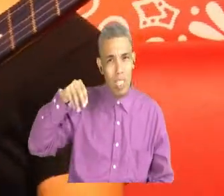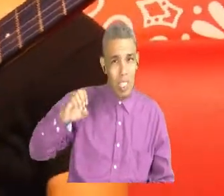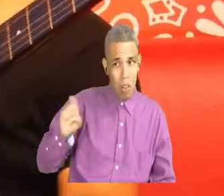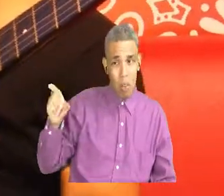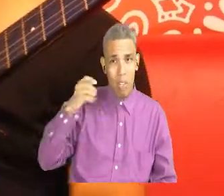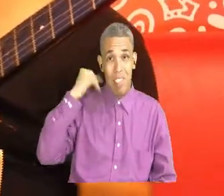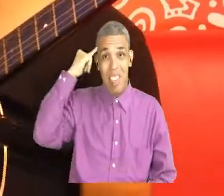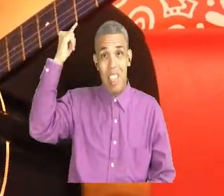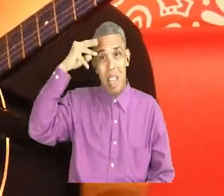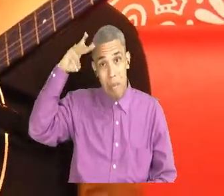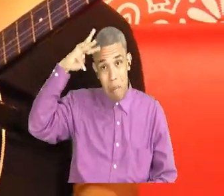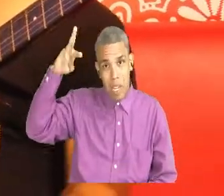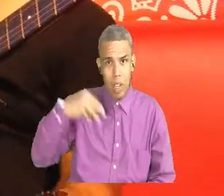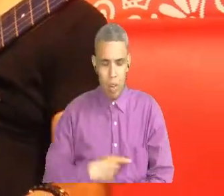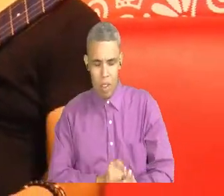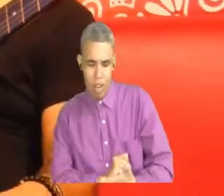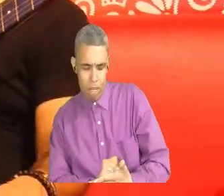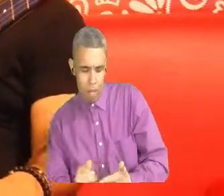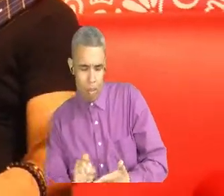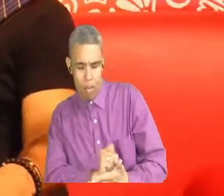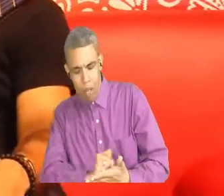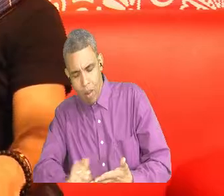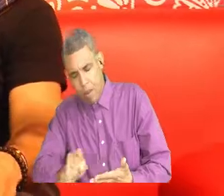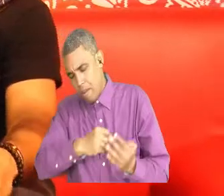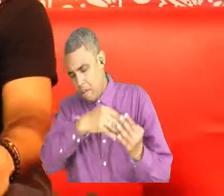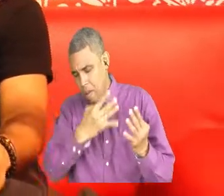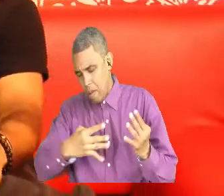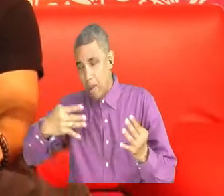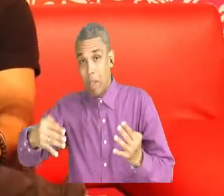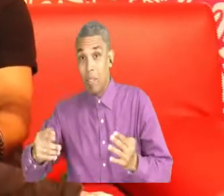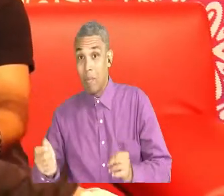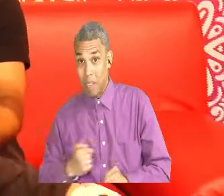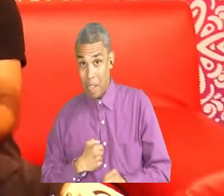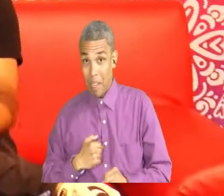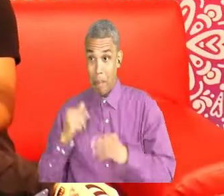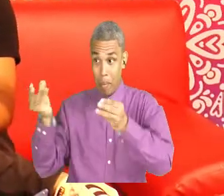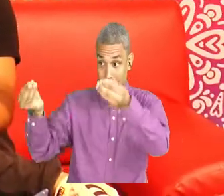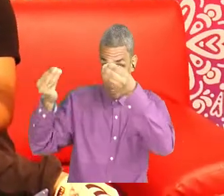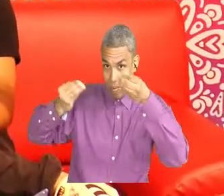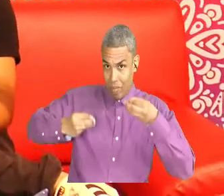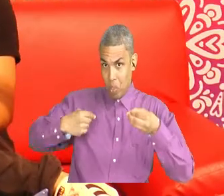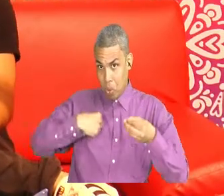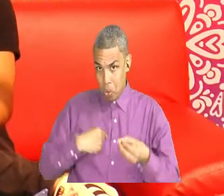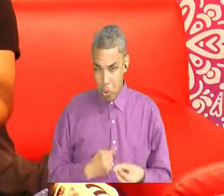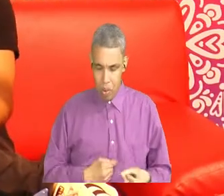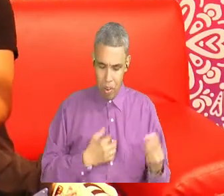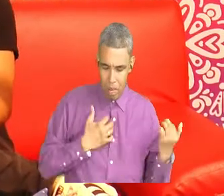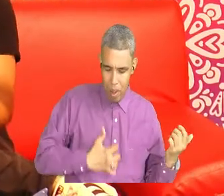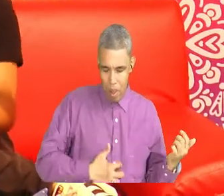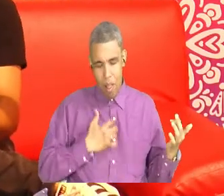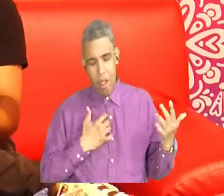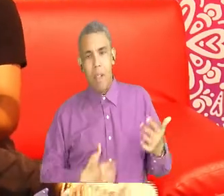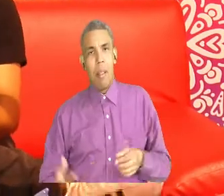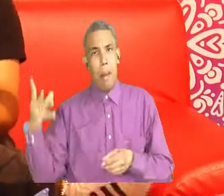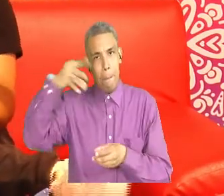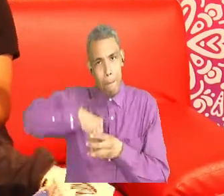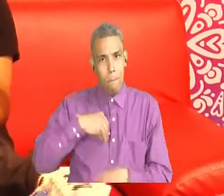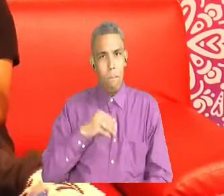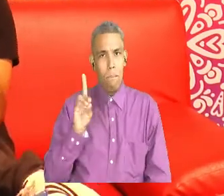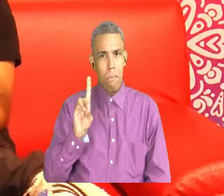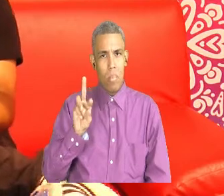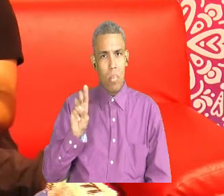ustedes. Bueno, maravilloso. Pero ¿y qué anteriores producciones has tenido? ¿Dice 7 sencillos?